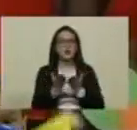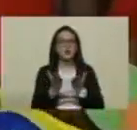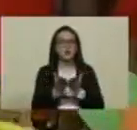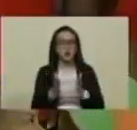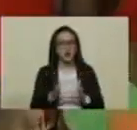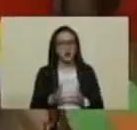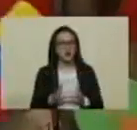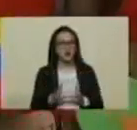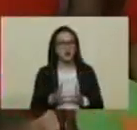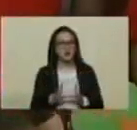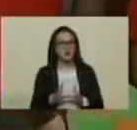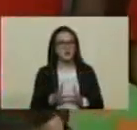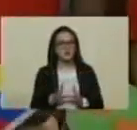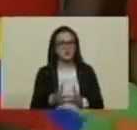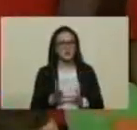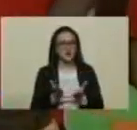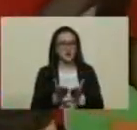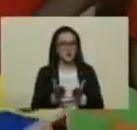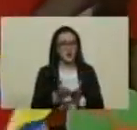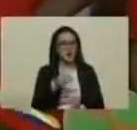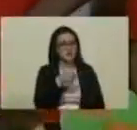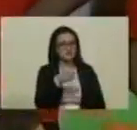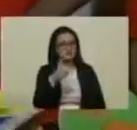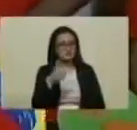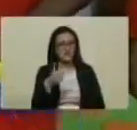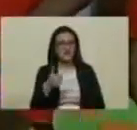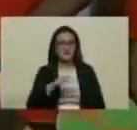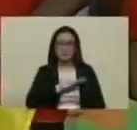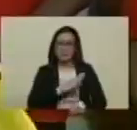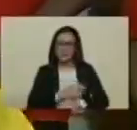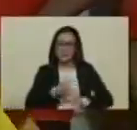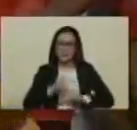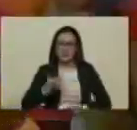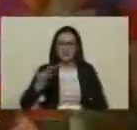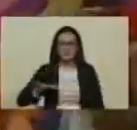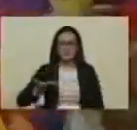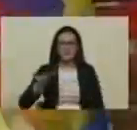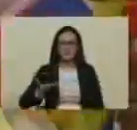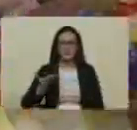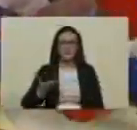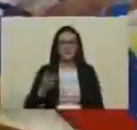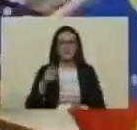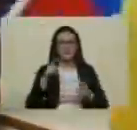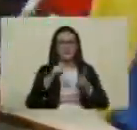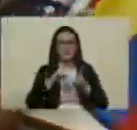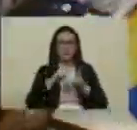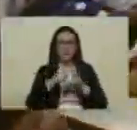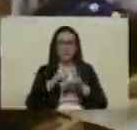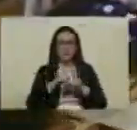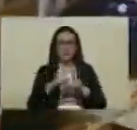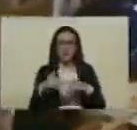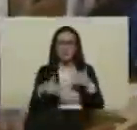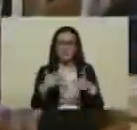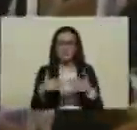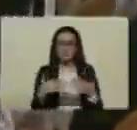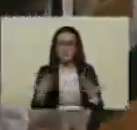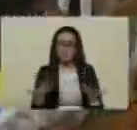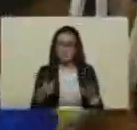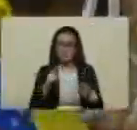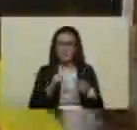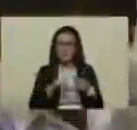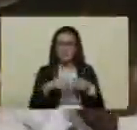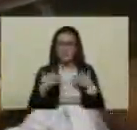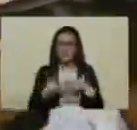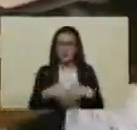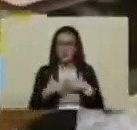escuela tiene un potencial importante, básicamente, con dos procesos. Uno, el